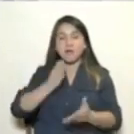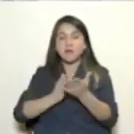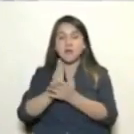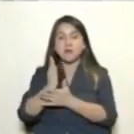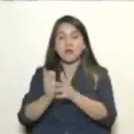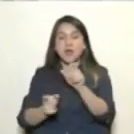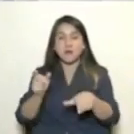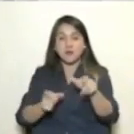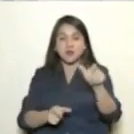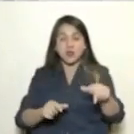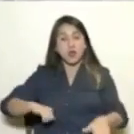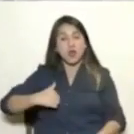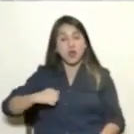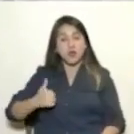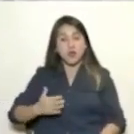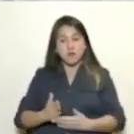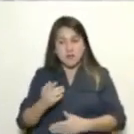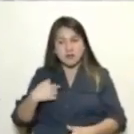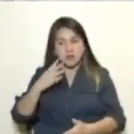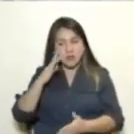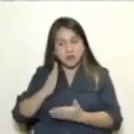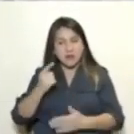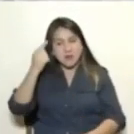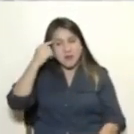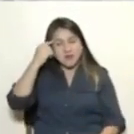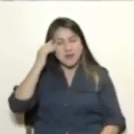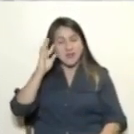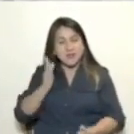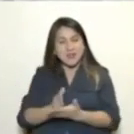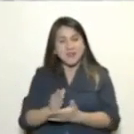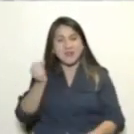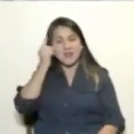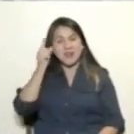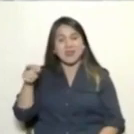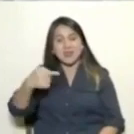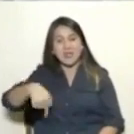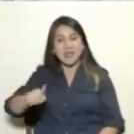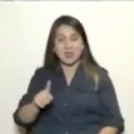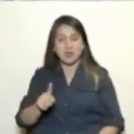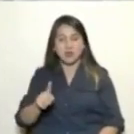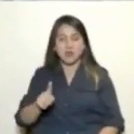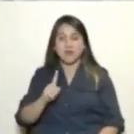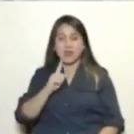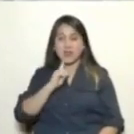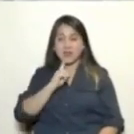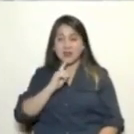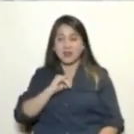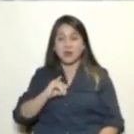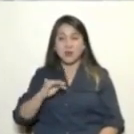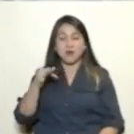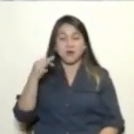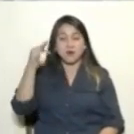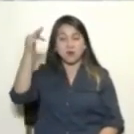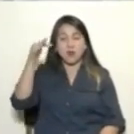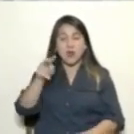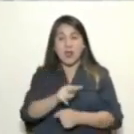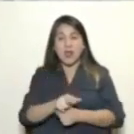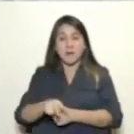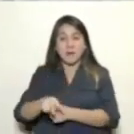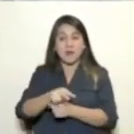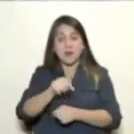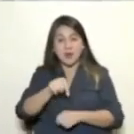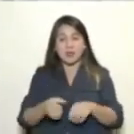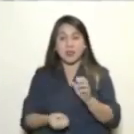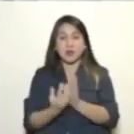jóvenes en que tienen que entender que lo que a ellos les va a tocar es administrar este